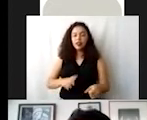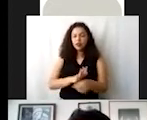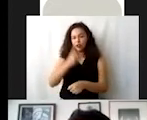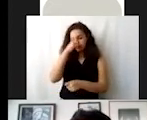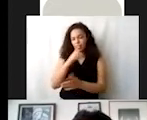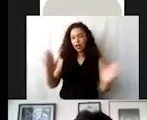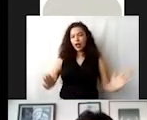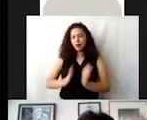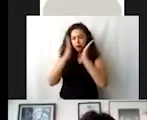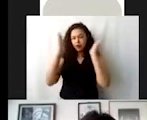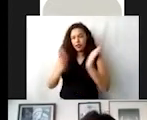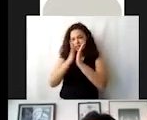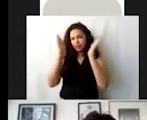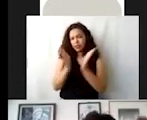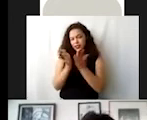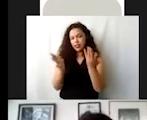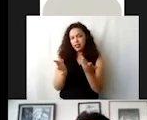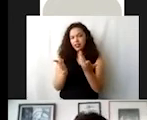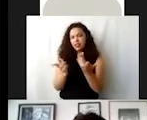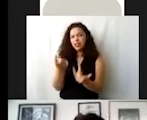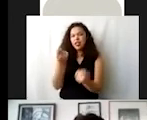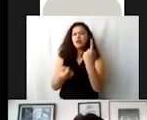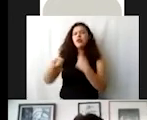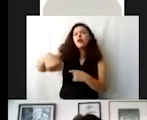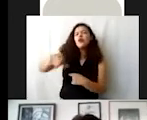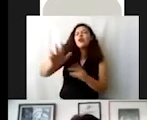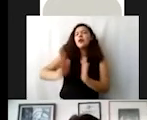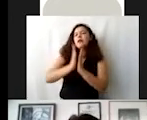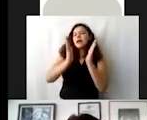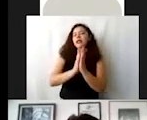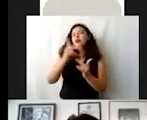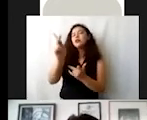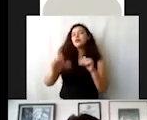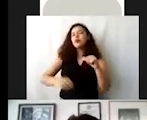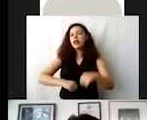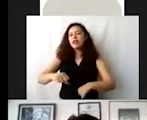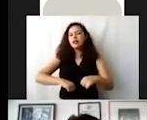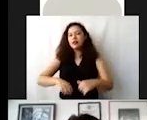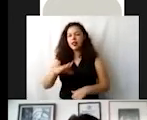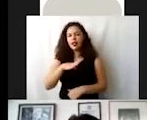a cuáles son, alguno de ustedes que nos comparta cuál es la actividad que tiene